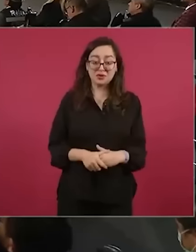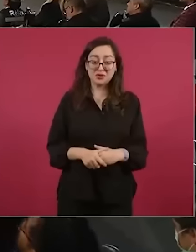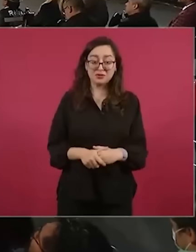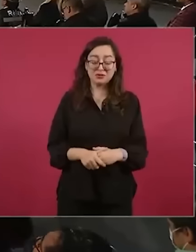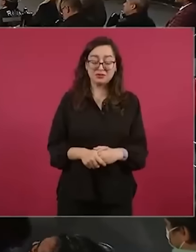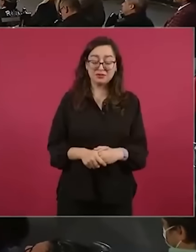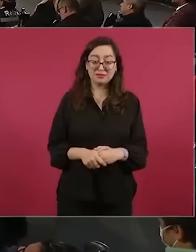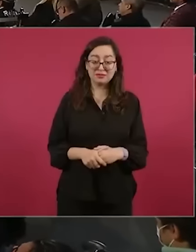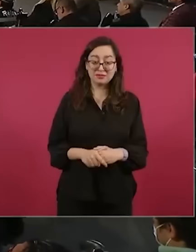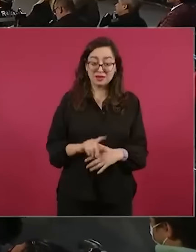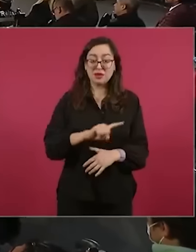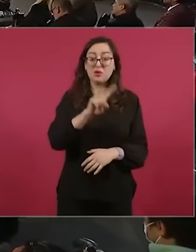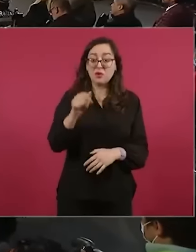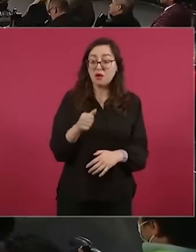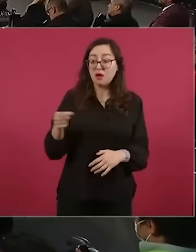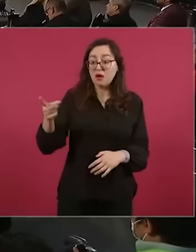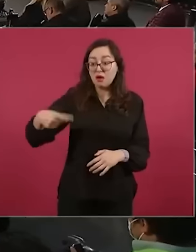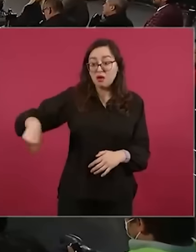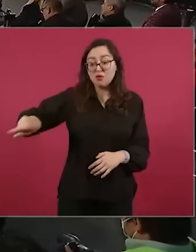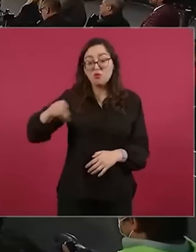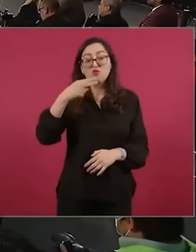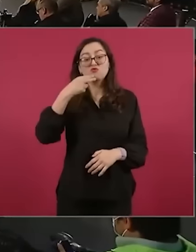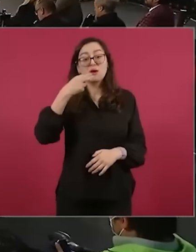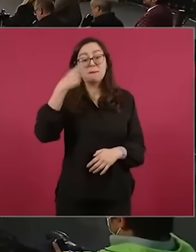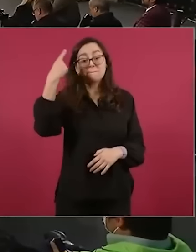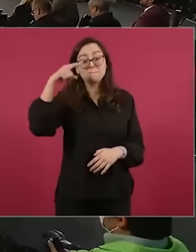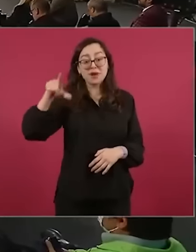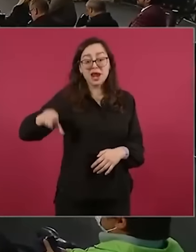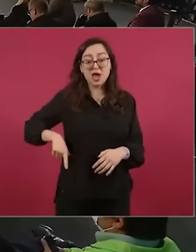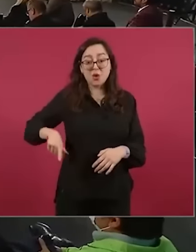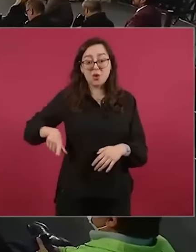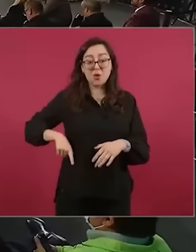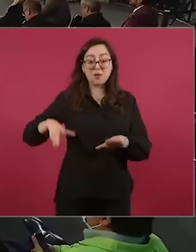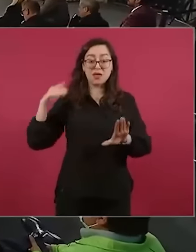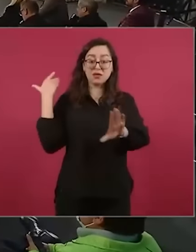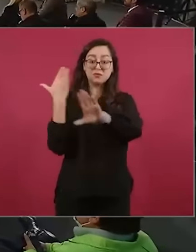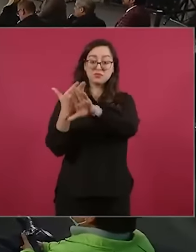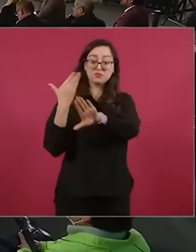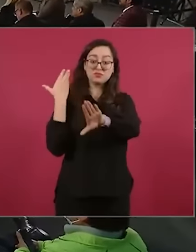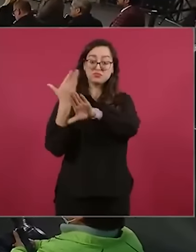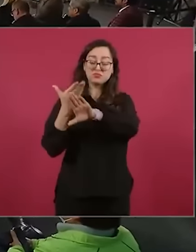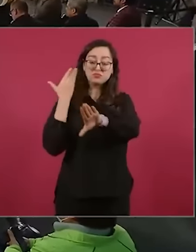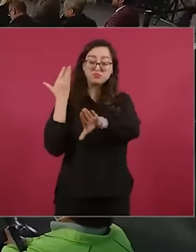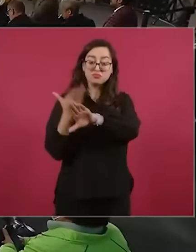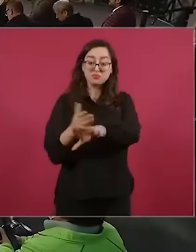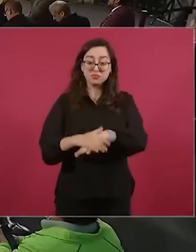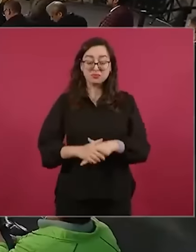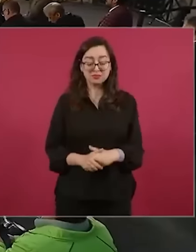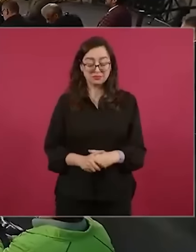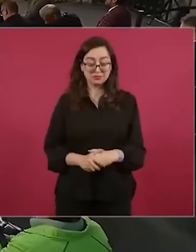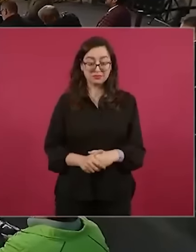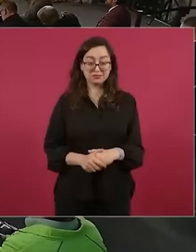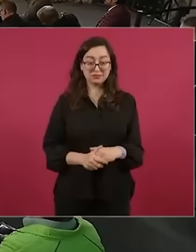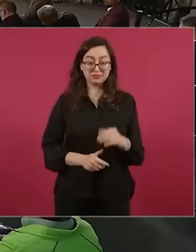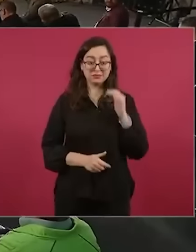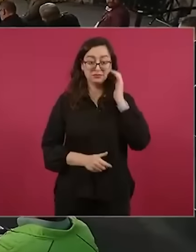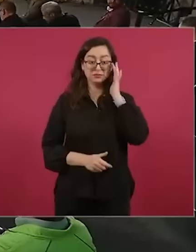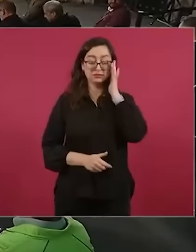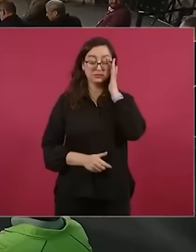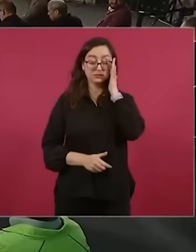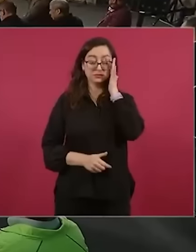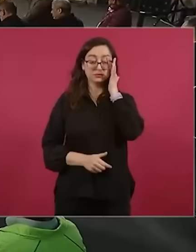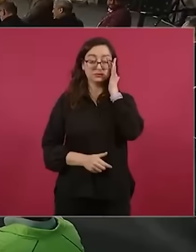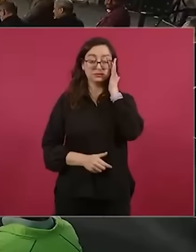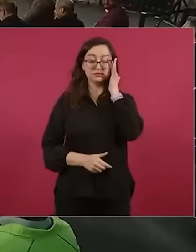para golpearnos. La respuesta fue en un comunicado que se ha llevado a investigación de Ejército